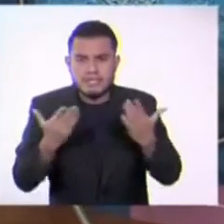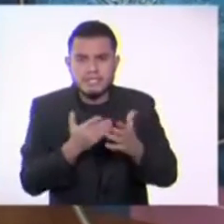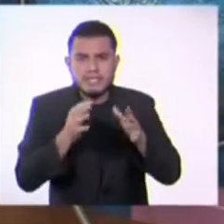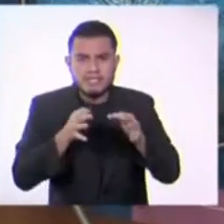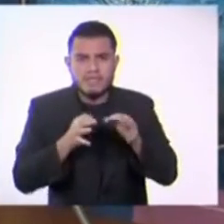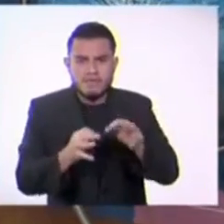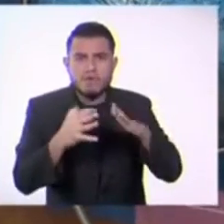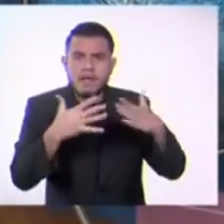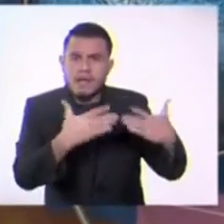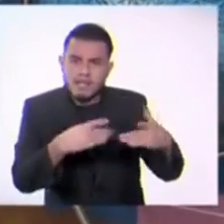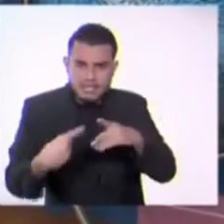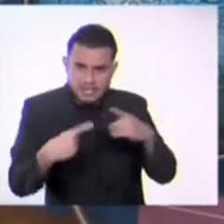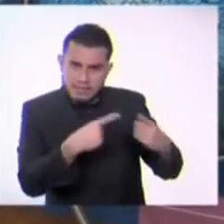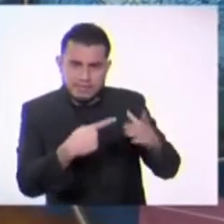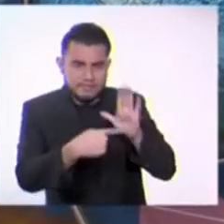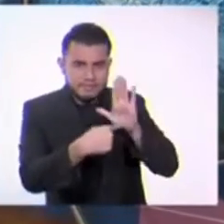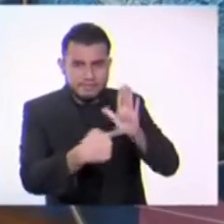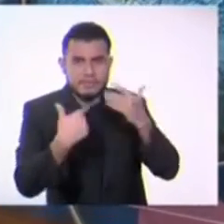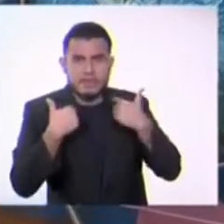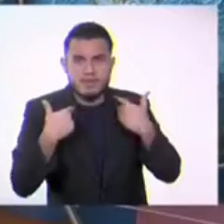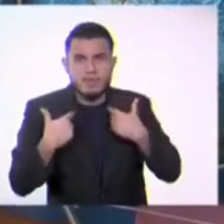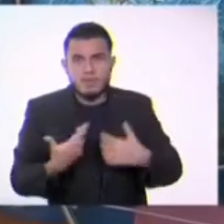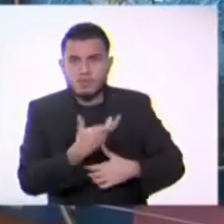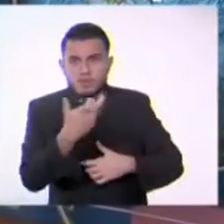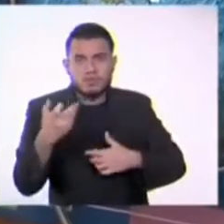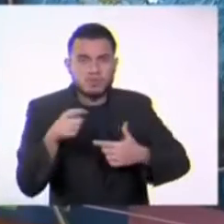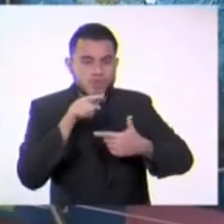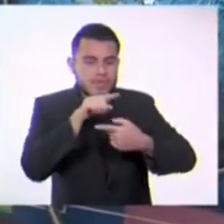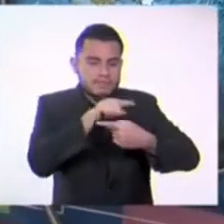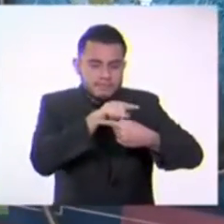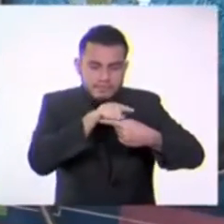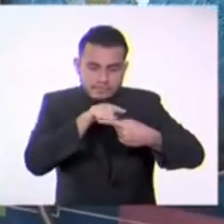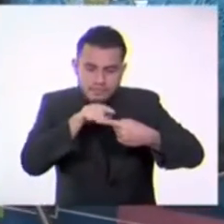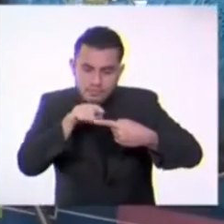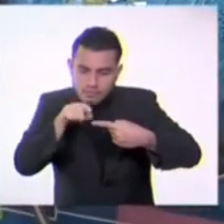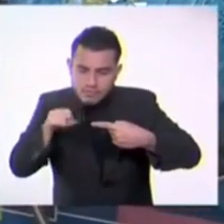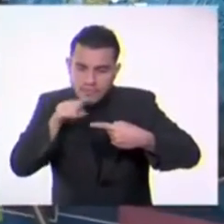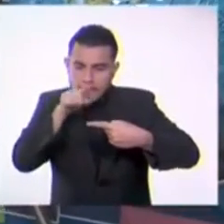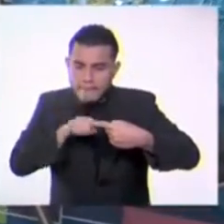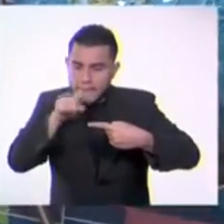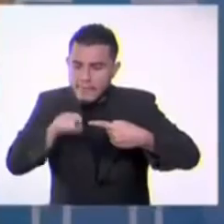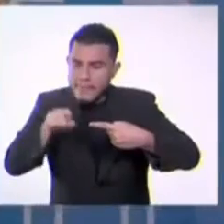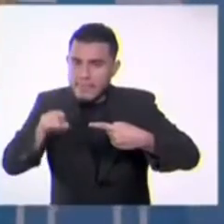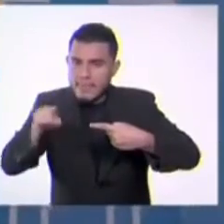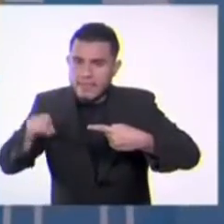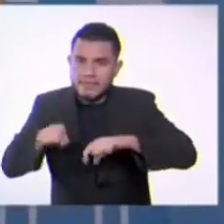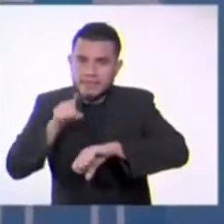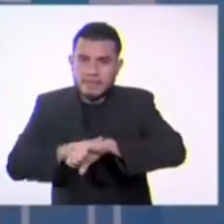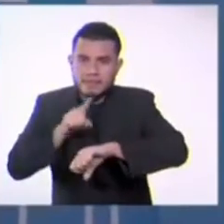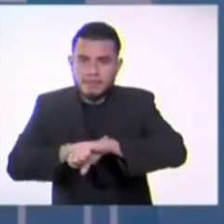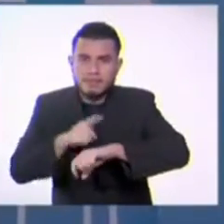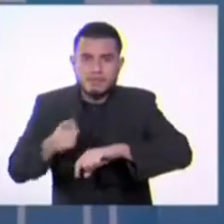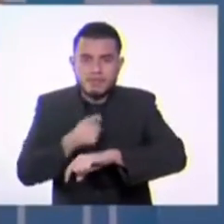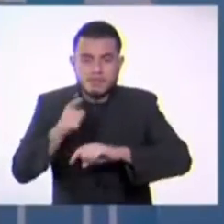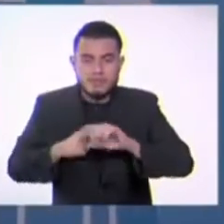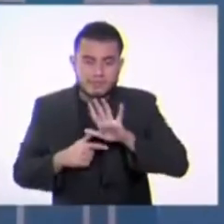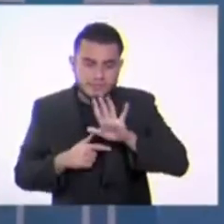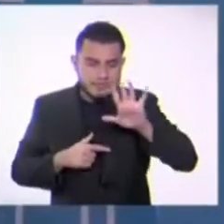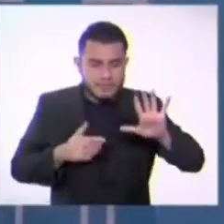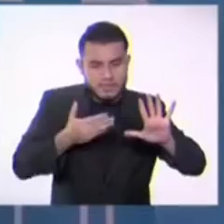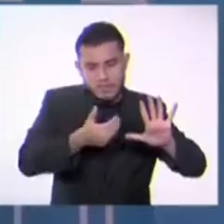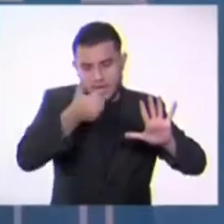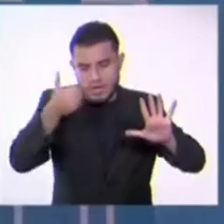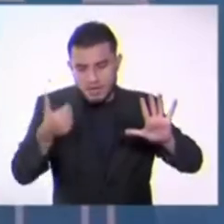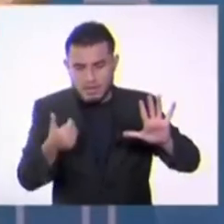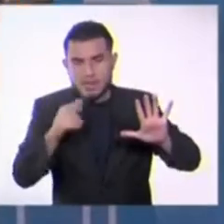manera ilustrativa. Tenemos una línea del tiempo. Y como tú lo dices, vamos a comenzar 5 años de la década de 1950,